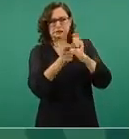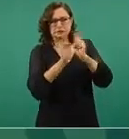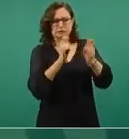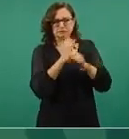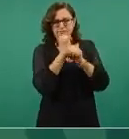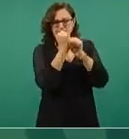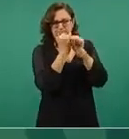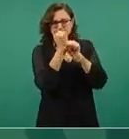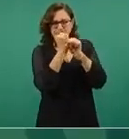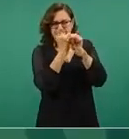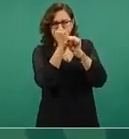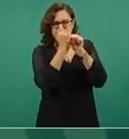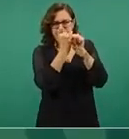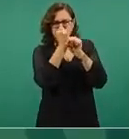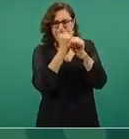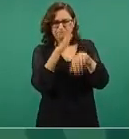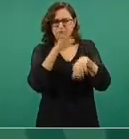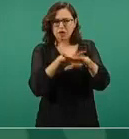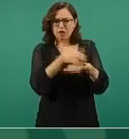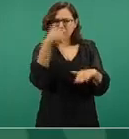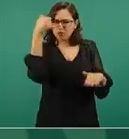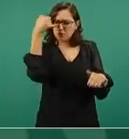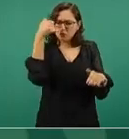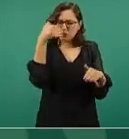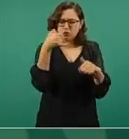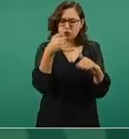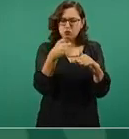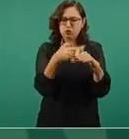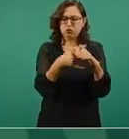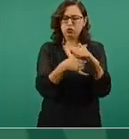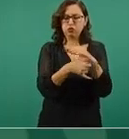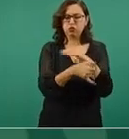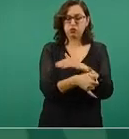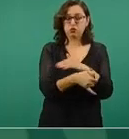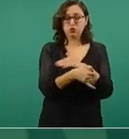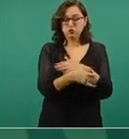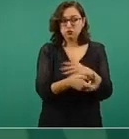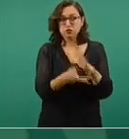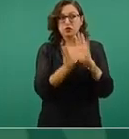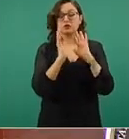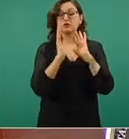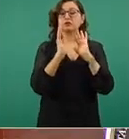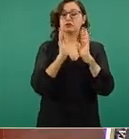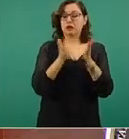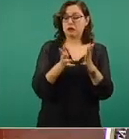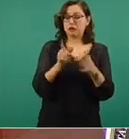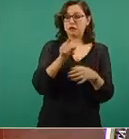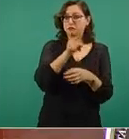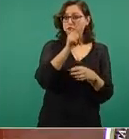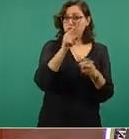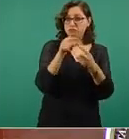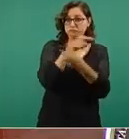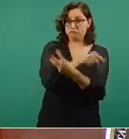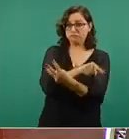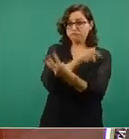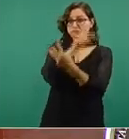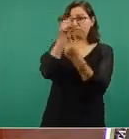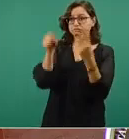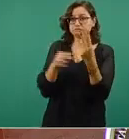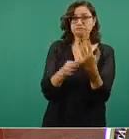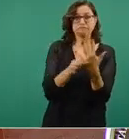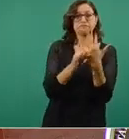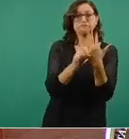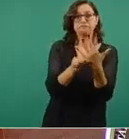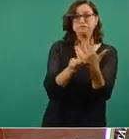investigación profunda, a partir de eso se va a